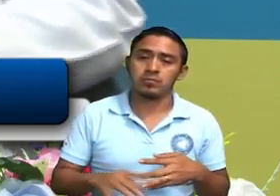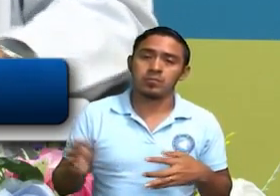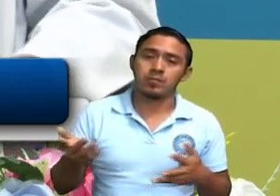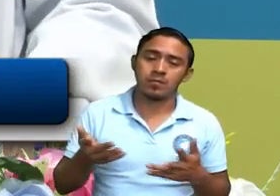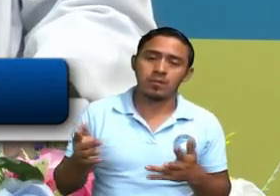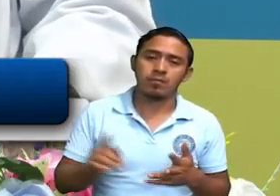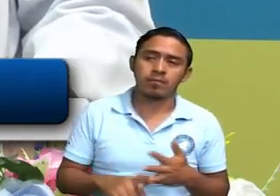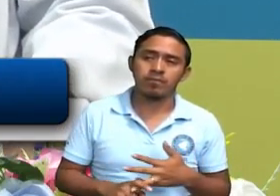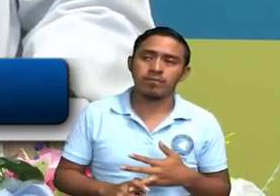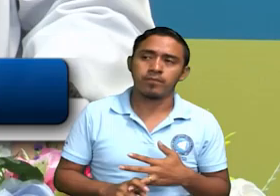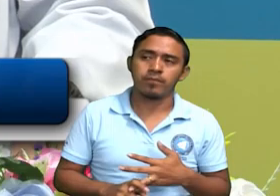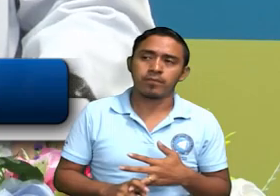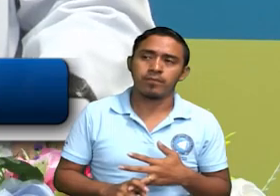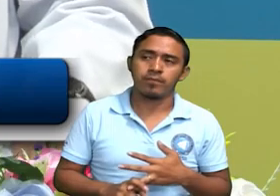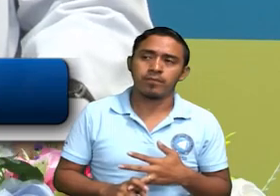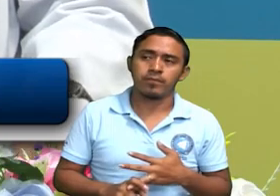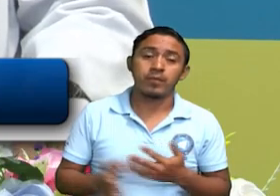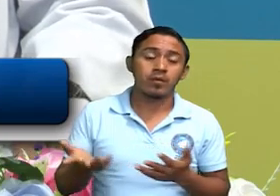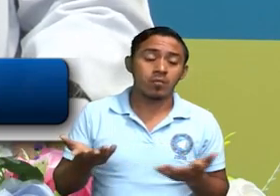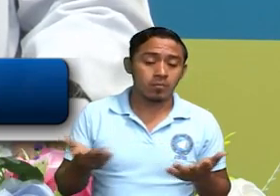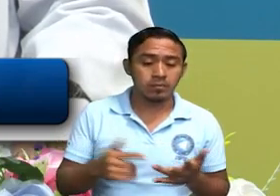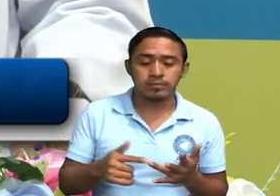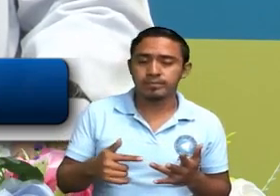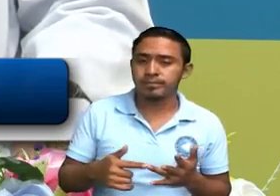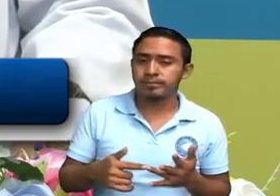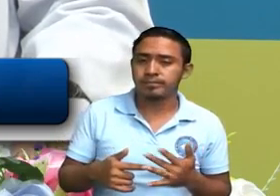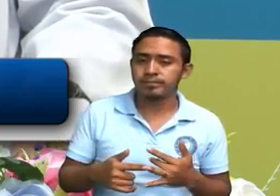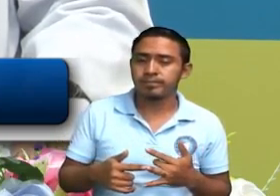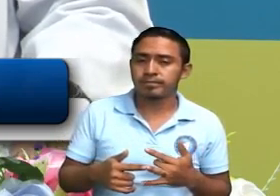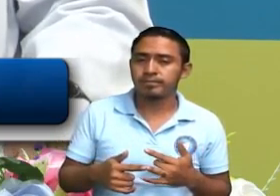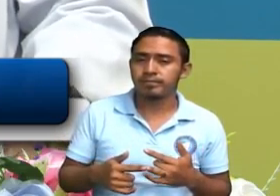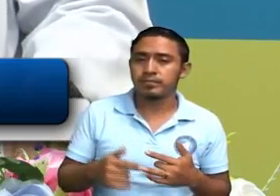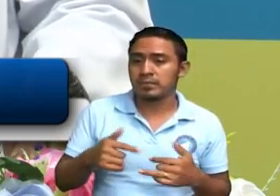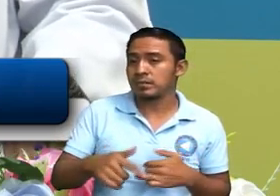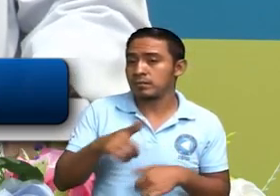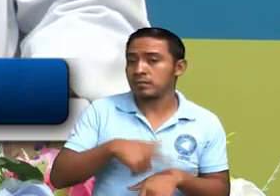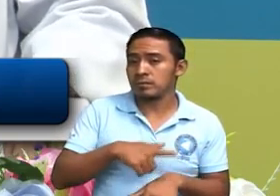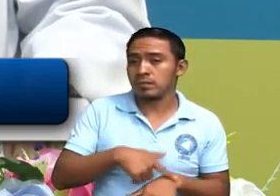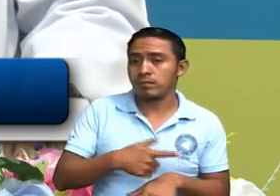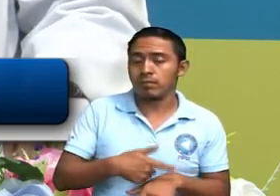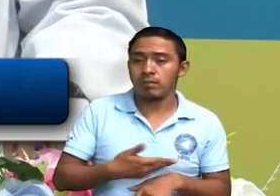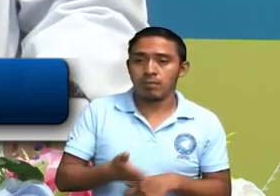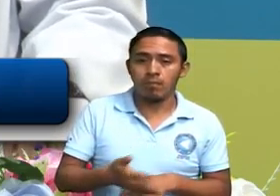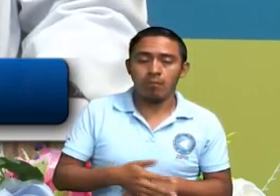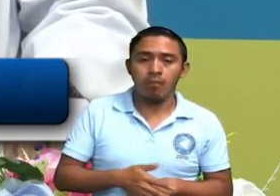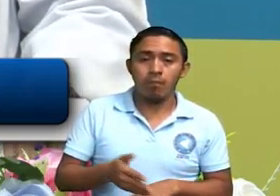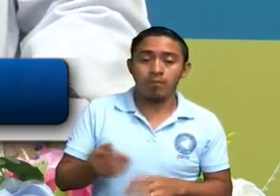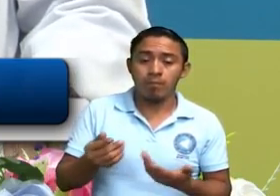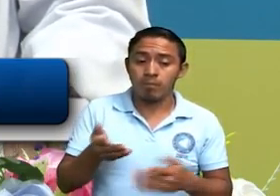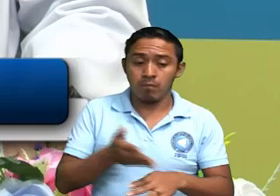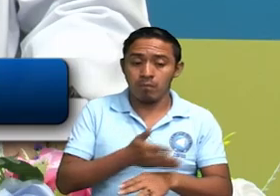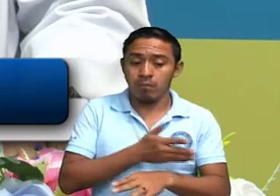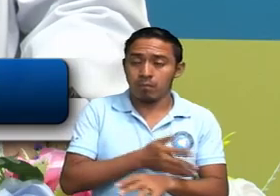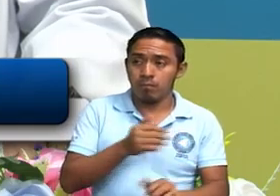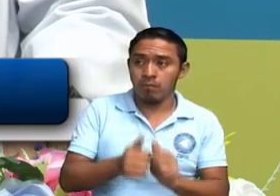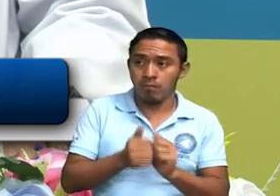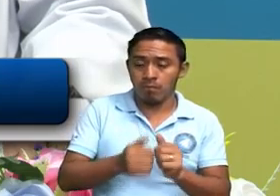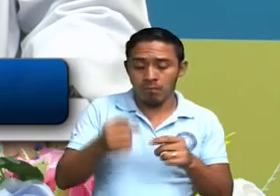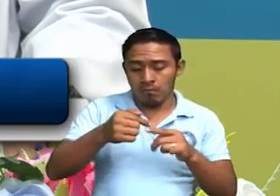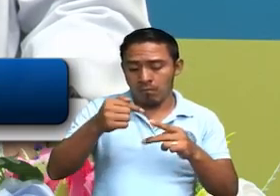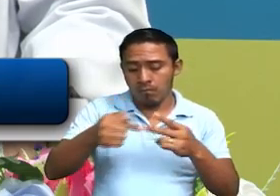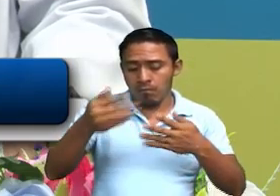generalmente lo más adecuado para en estos casos, cuando hay algún antecedente de esto que te